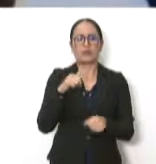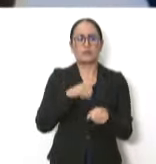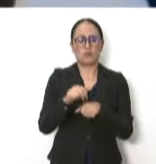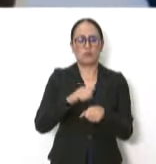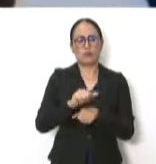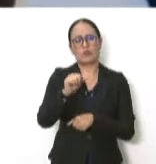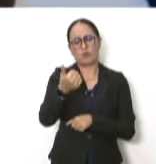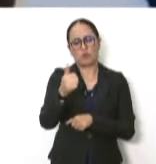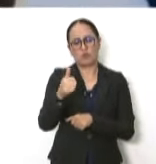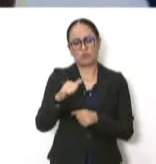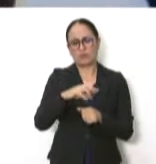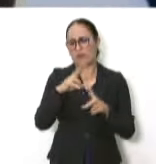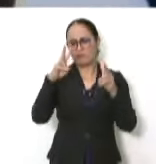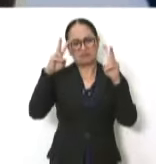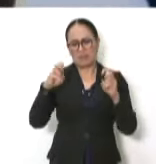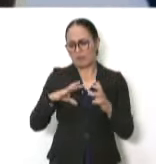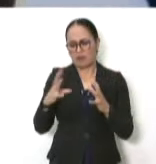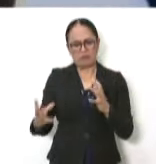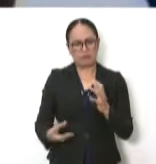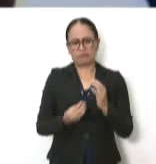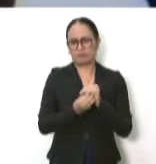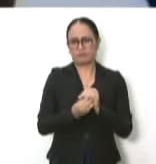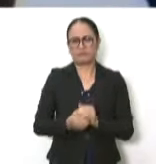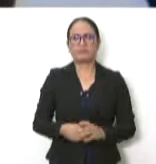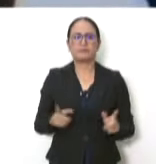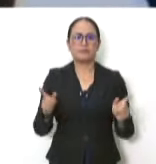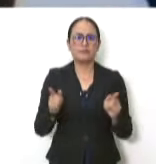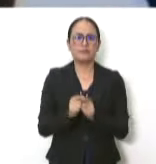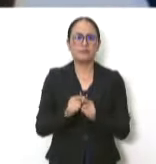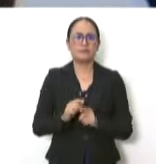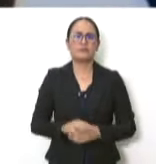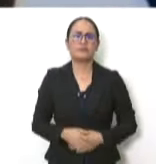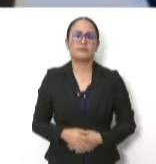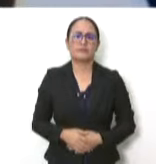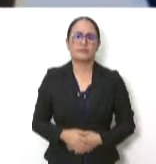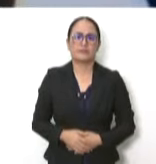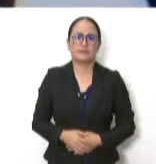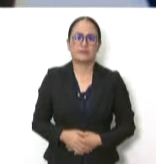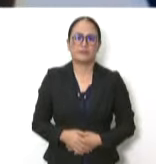Asuntos generales. Es cuanto, comisionado presidente.